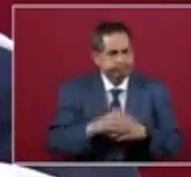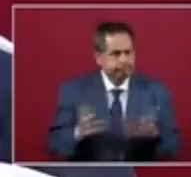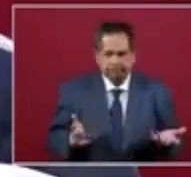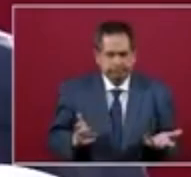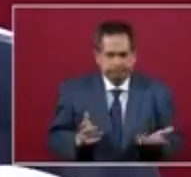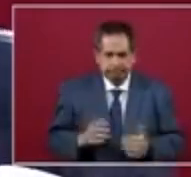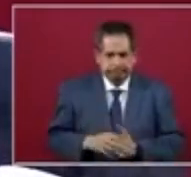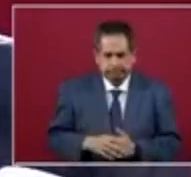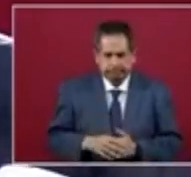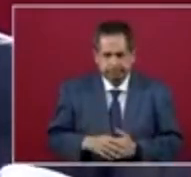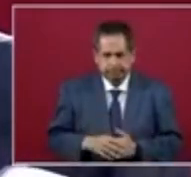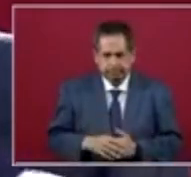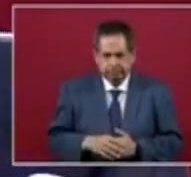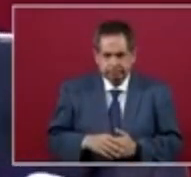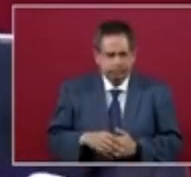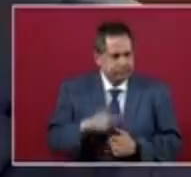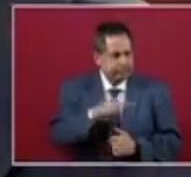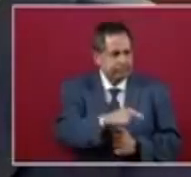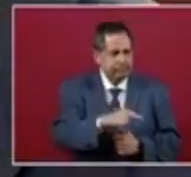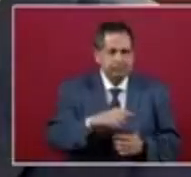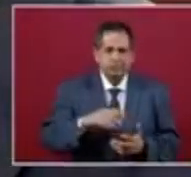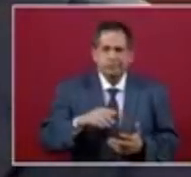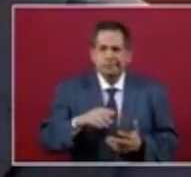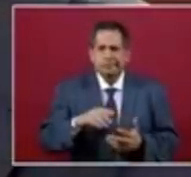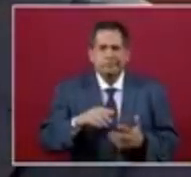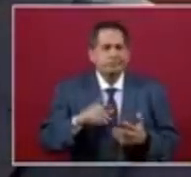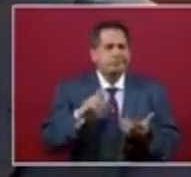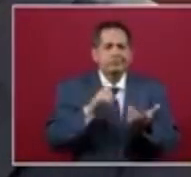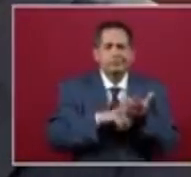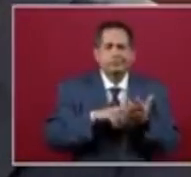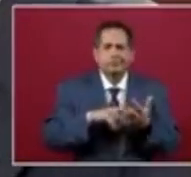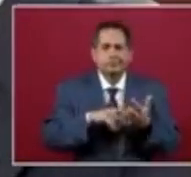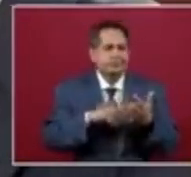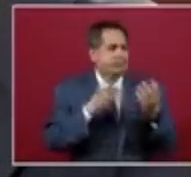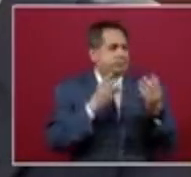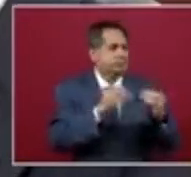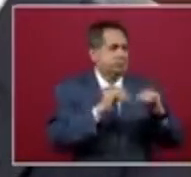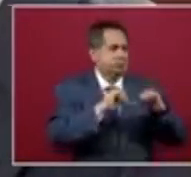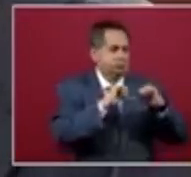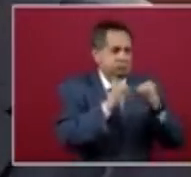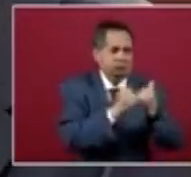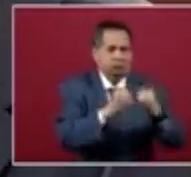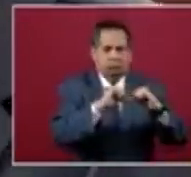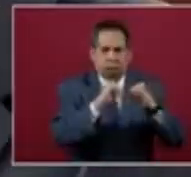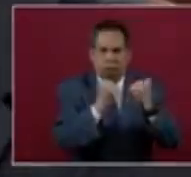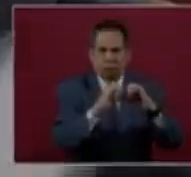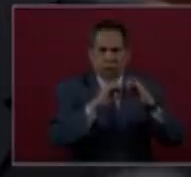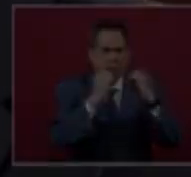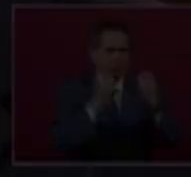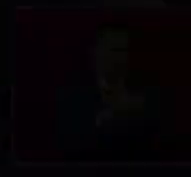visitará los estados de Chihuahua y Sonora. El domingo irá a Baja California. Con información de Verónica Torres Lizama, Notimex.